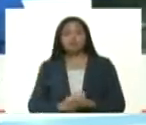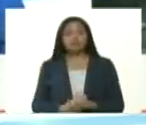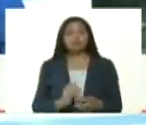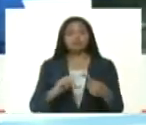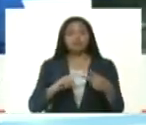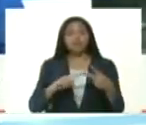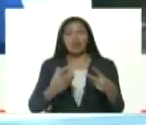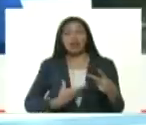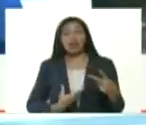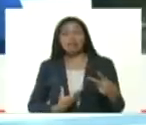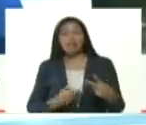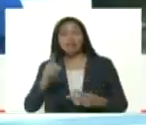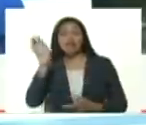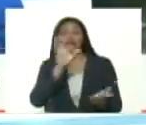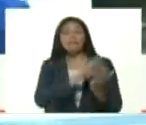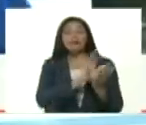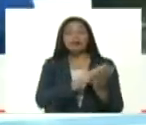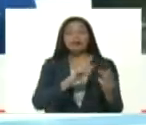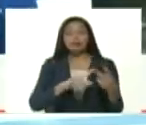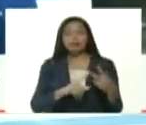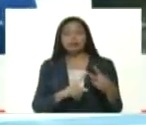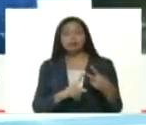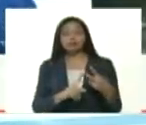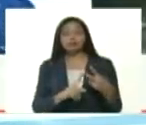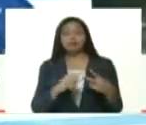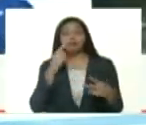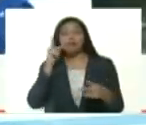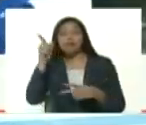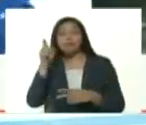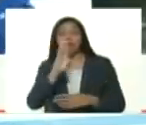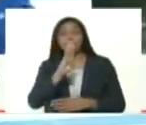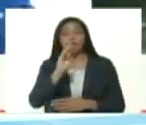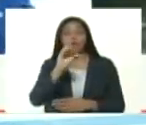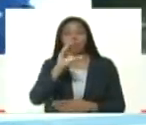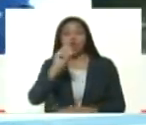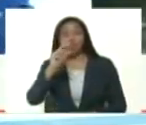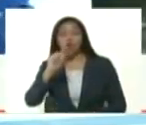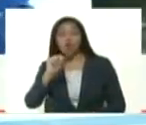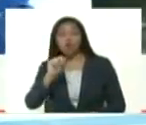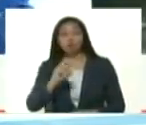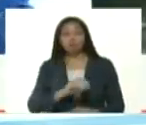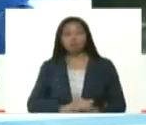de la alcaldía de Maneiro en Nueva Esparta, el caso de Boconó